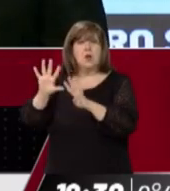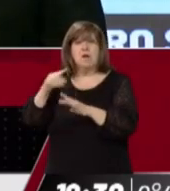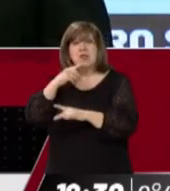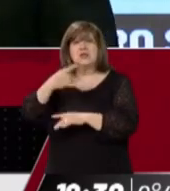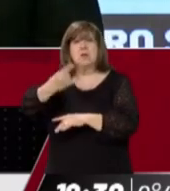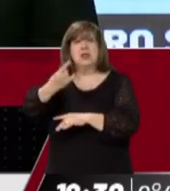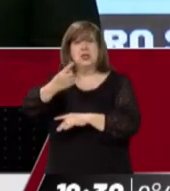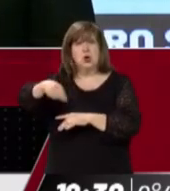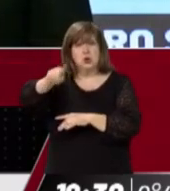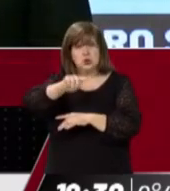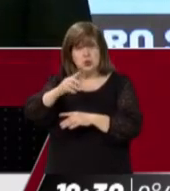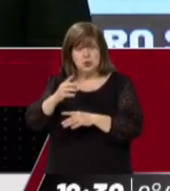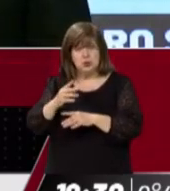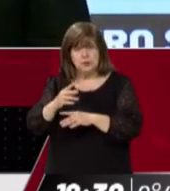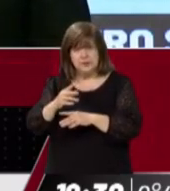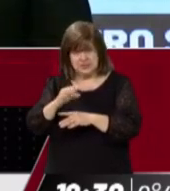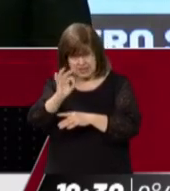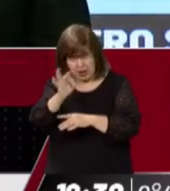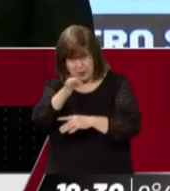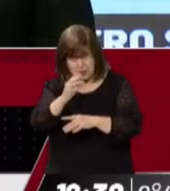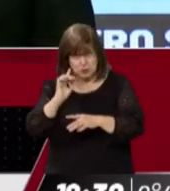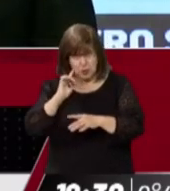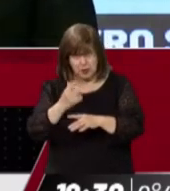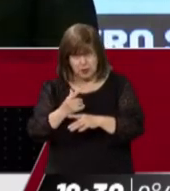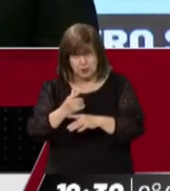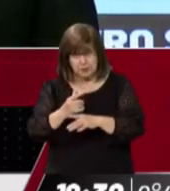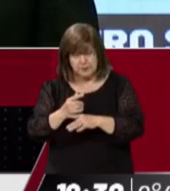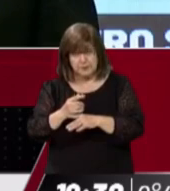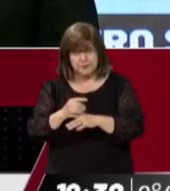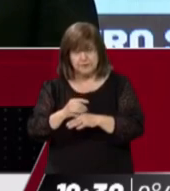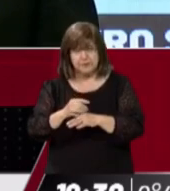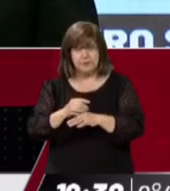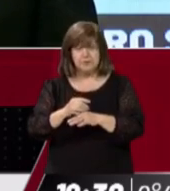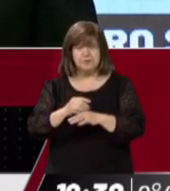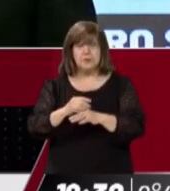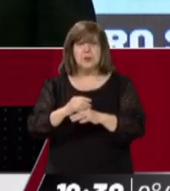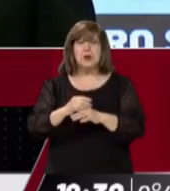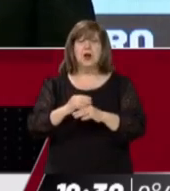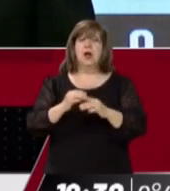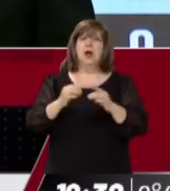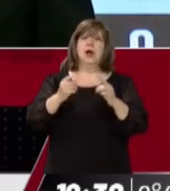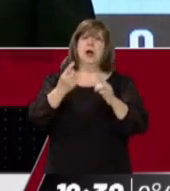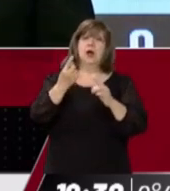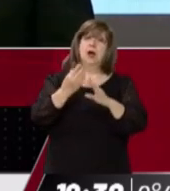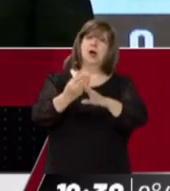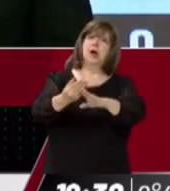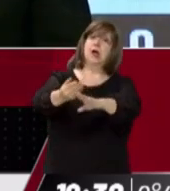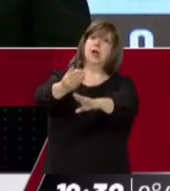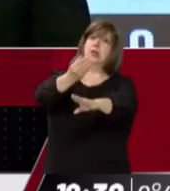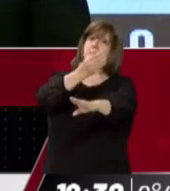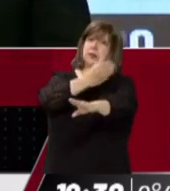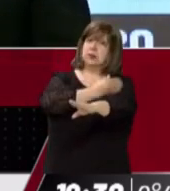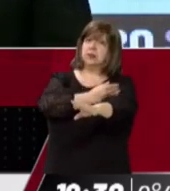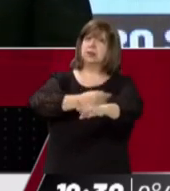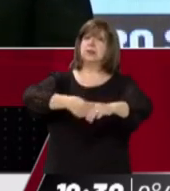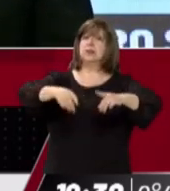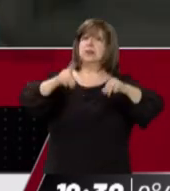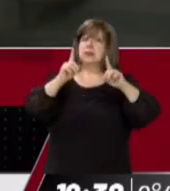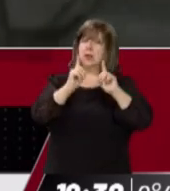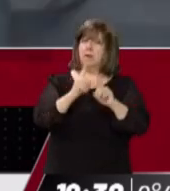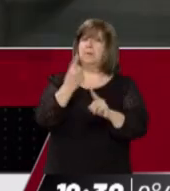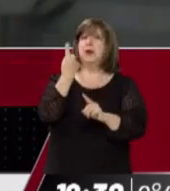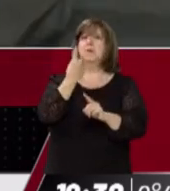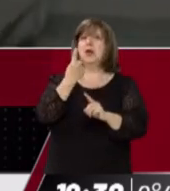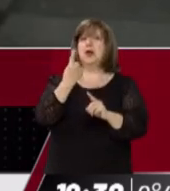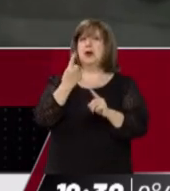Si es que es así mentiroso los trataron desde el primer desde el primer momento desde el primer